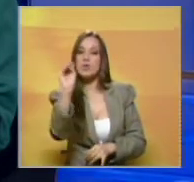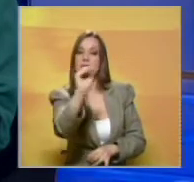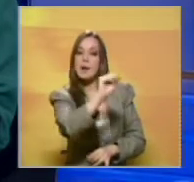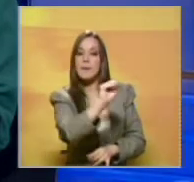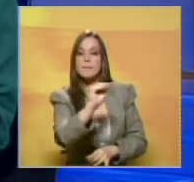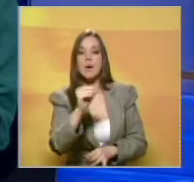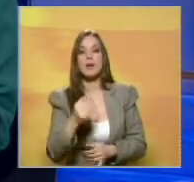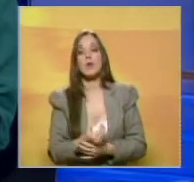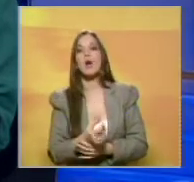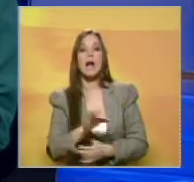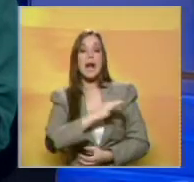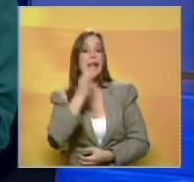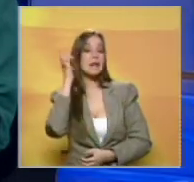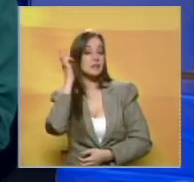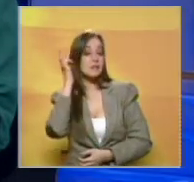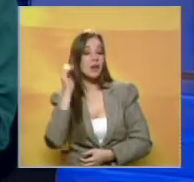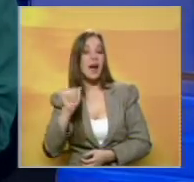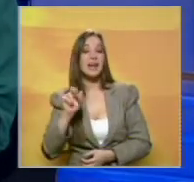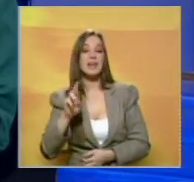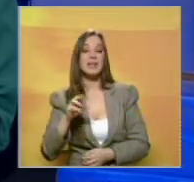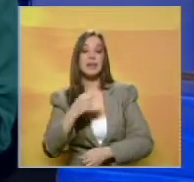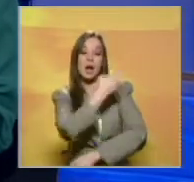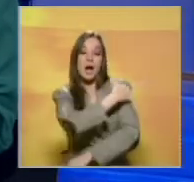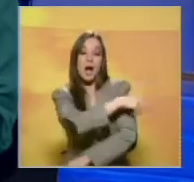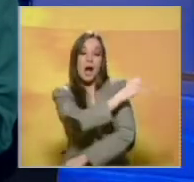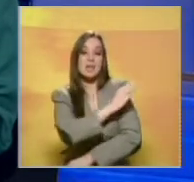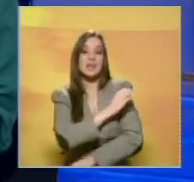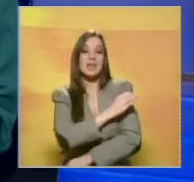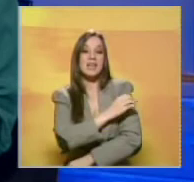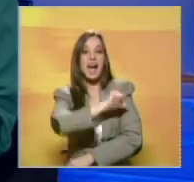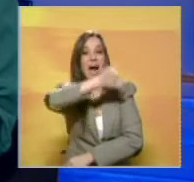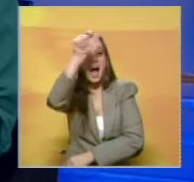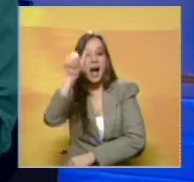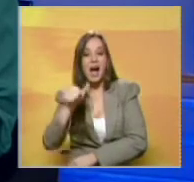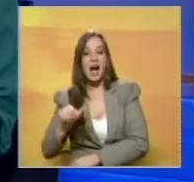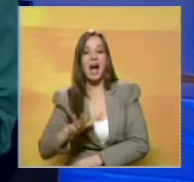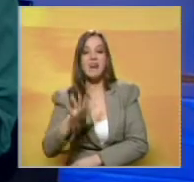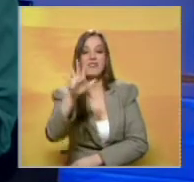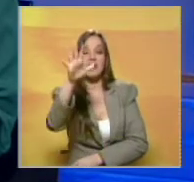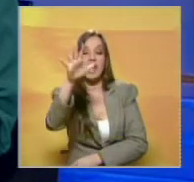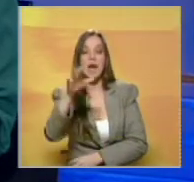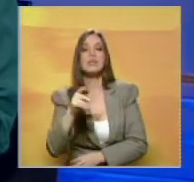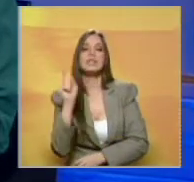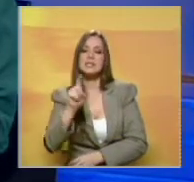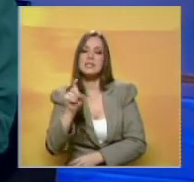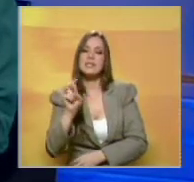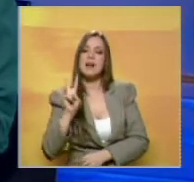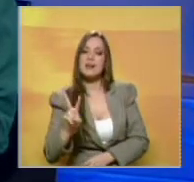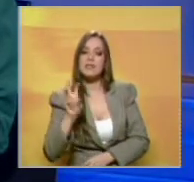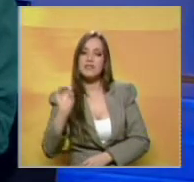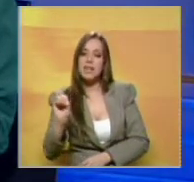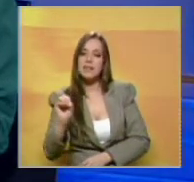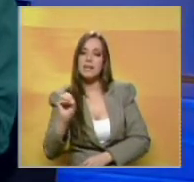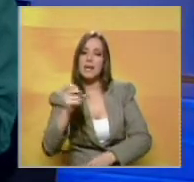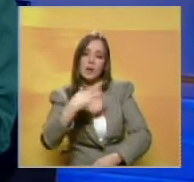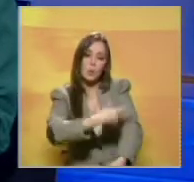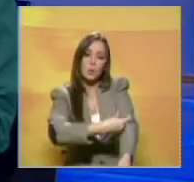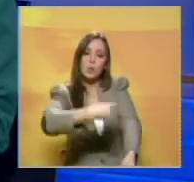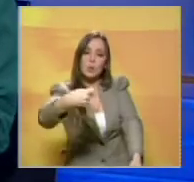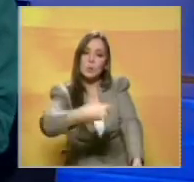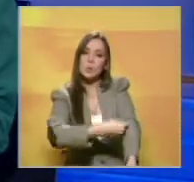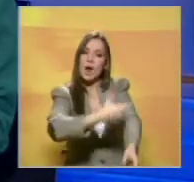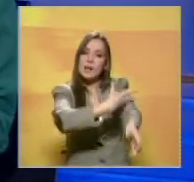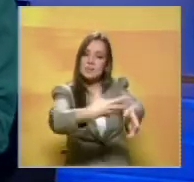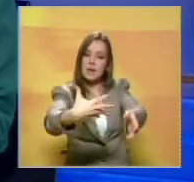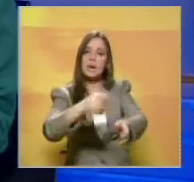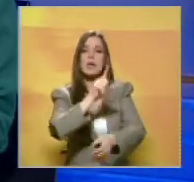Arely Frontado se encuentra recluida en la clínica El Ávila y necesita con carácter de urgencia 20 donantes de sangre de cualquier tipo. Las